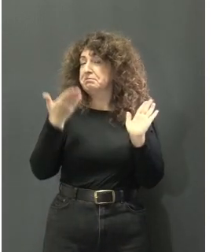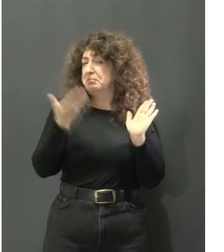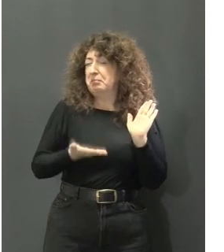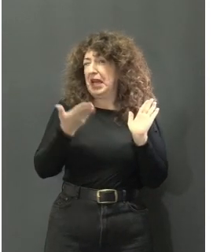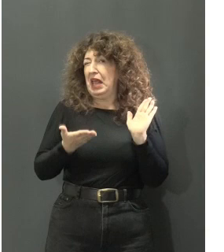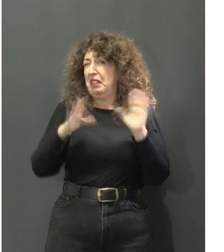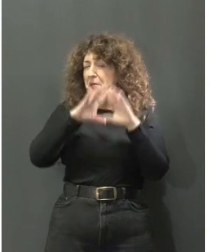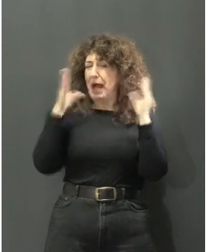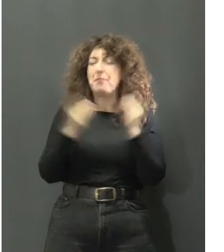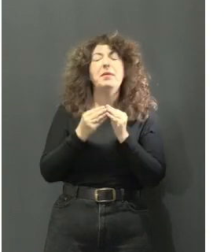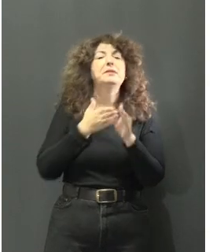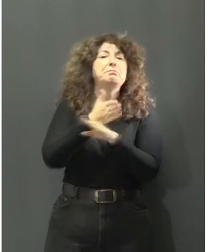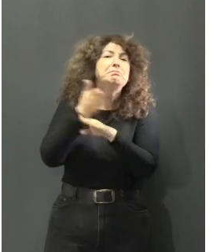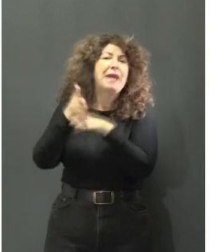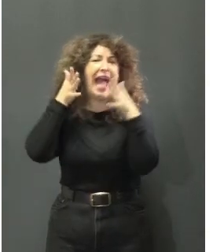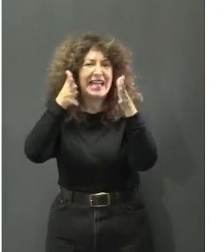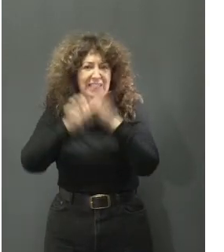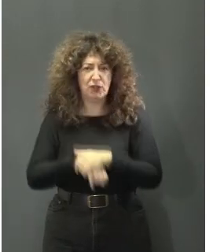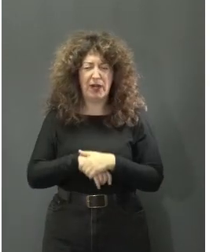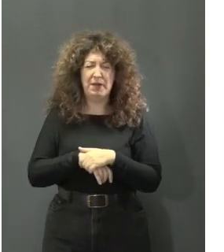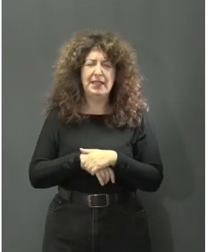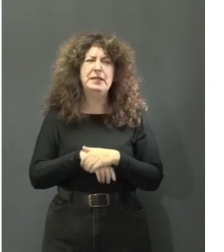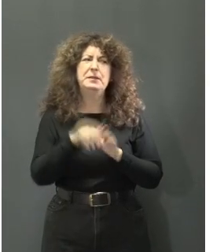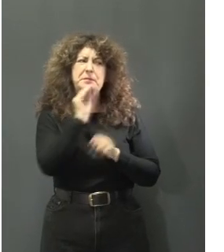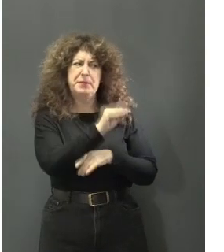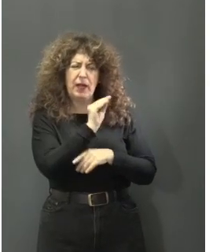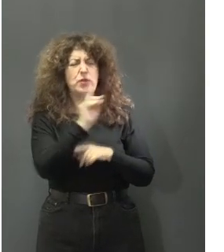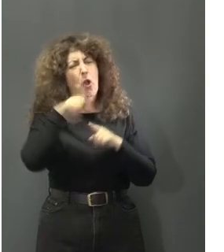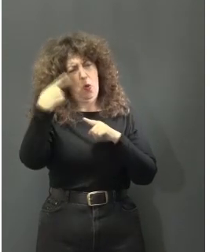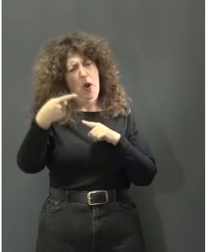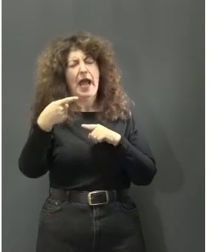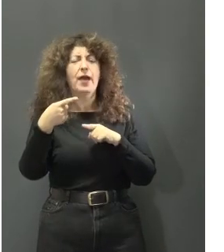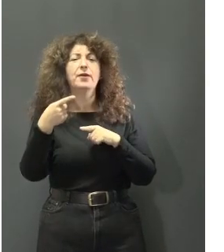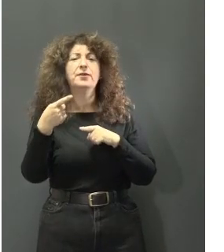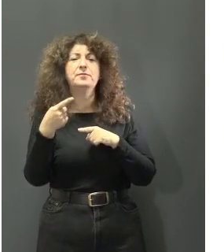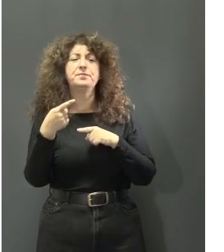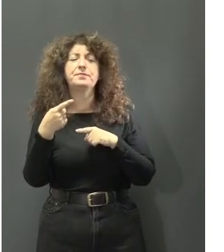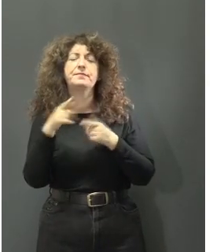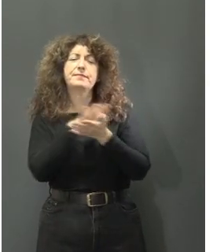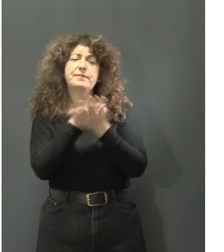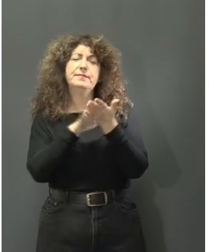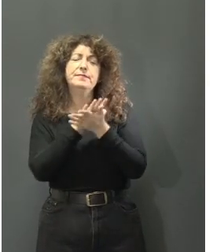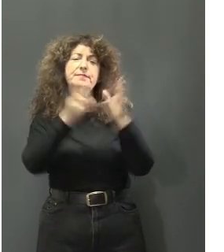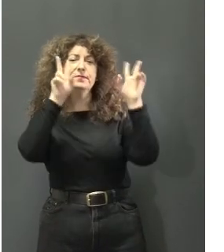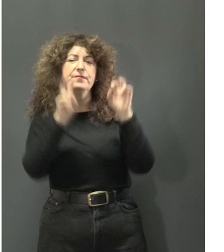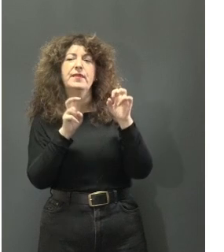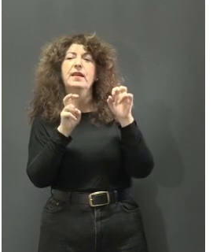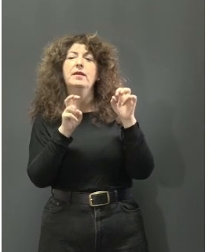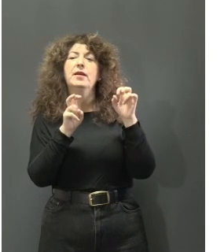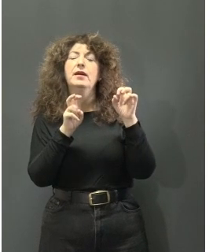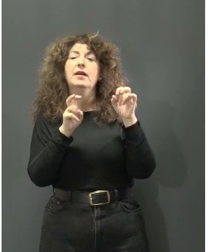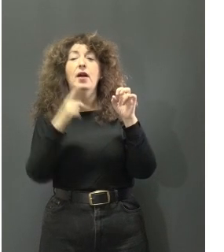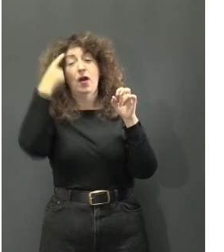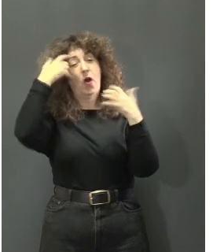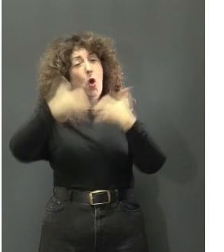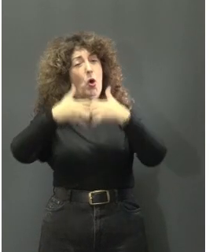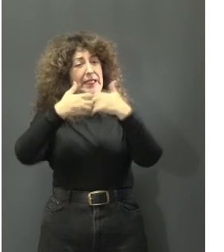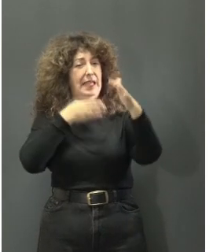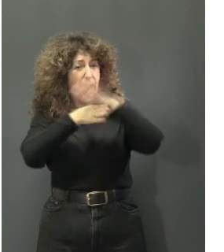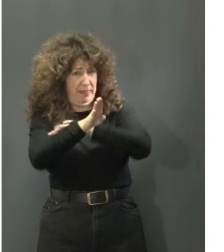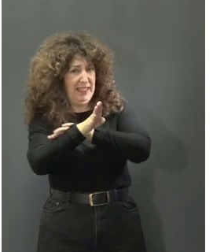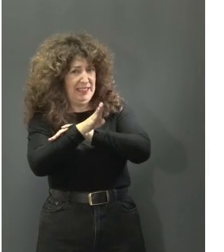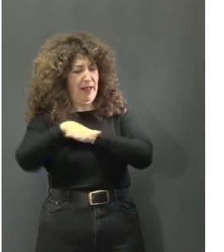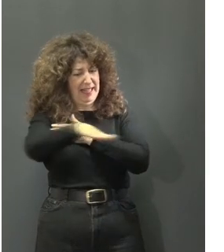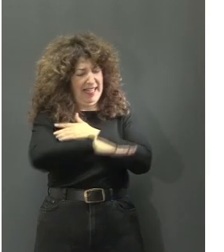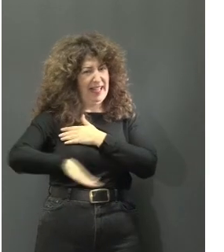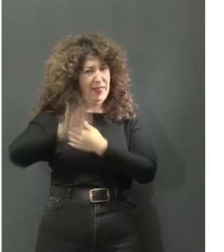tema de asesoramientos. Pero, bueno, luego hablaremos de esa parte de la accesibilidad cognitiva dentro del centro